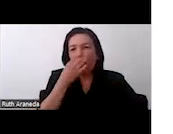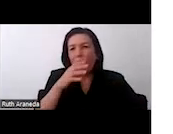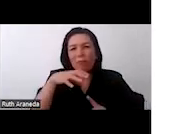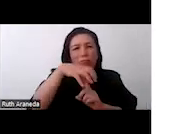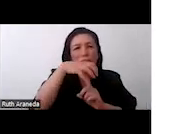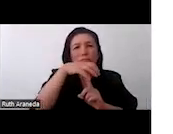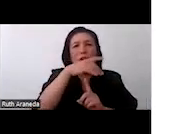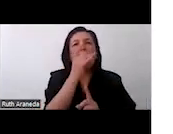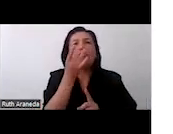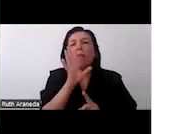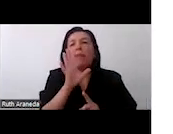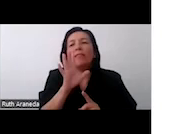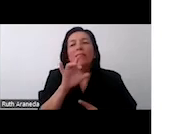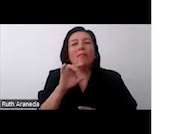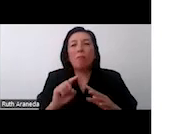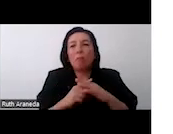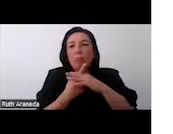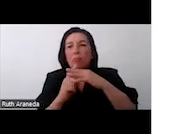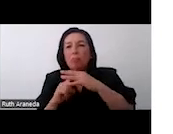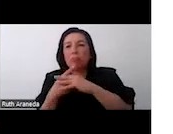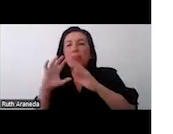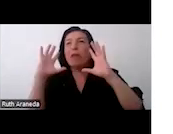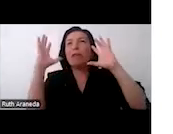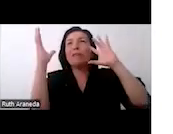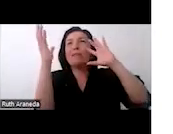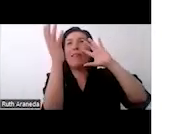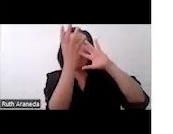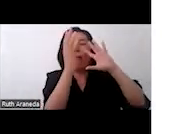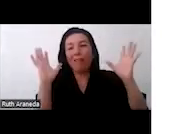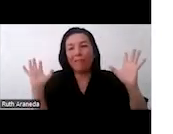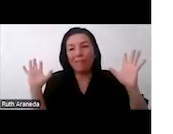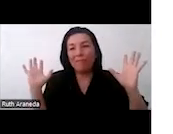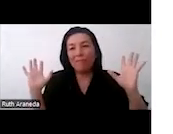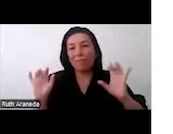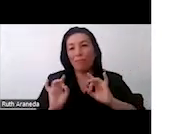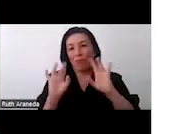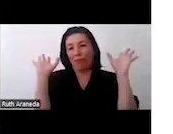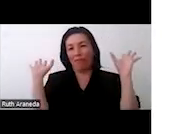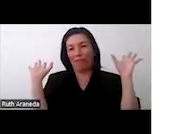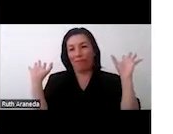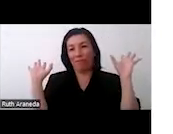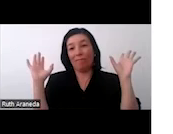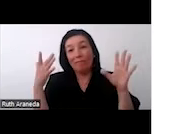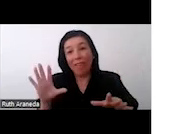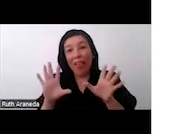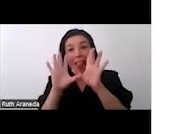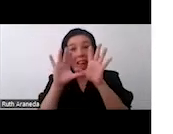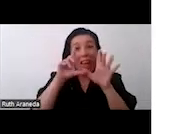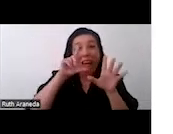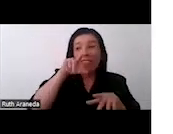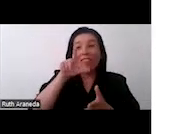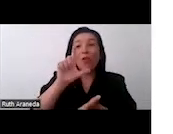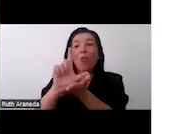algún ecosistema, se encuentran de acuerdo a los ecosistemas. Así que las aves endémicas de un lugar